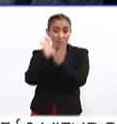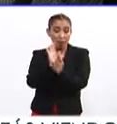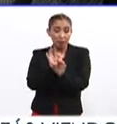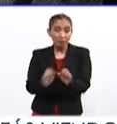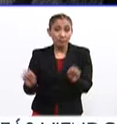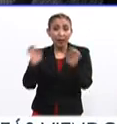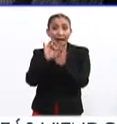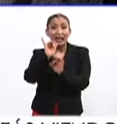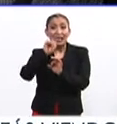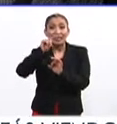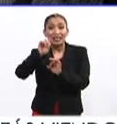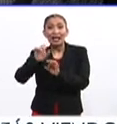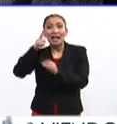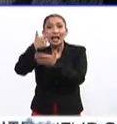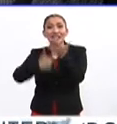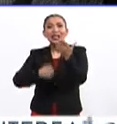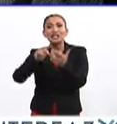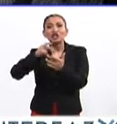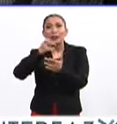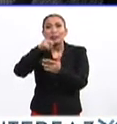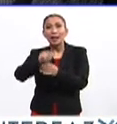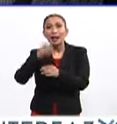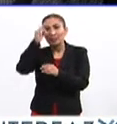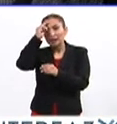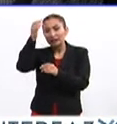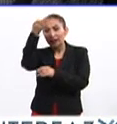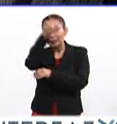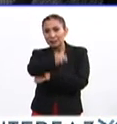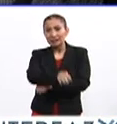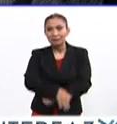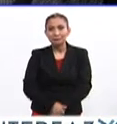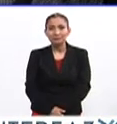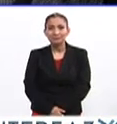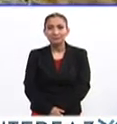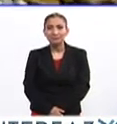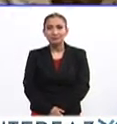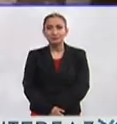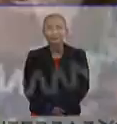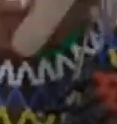destacan E.T., La lista de Schindler e Inteligencia Artificial.